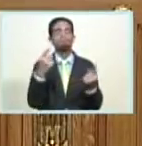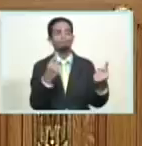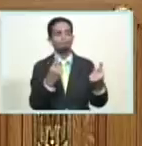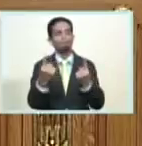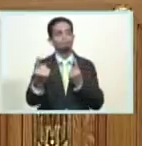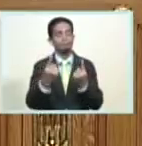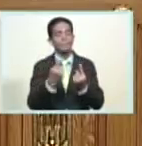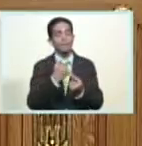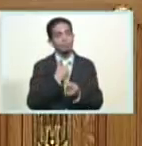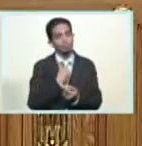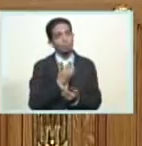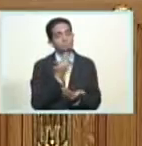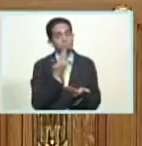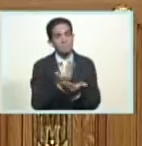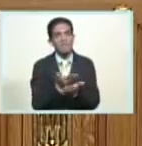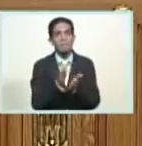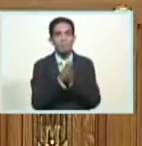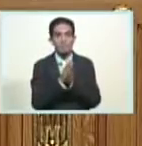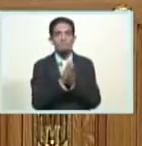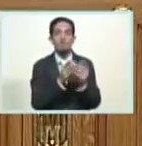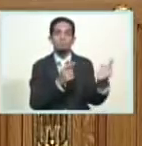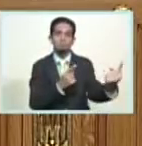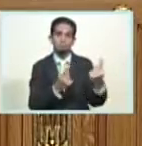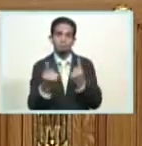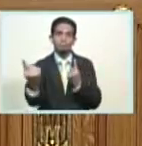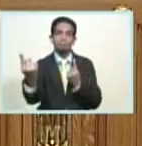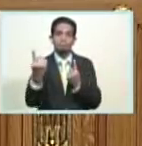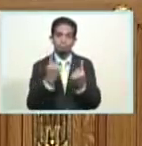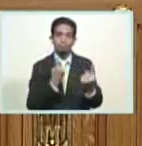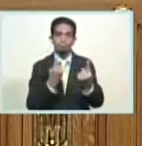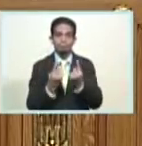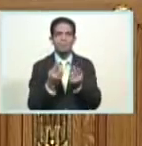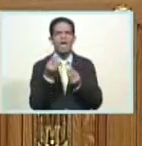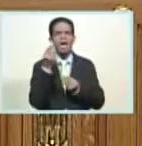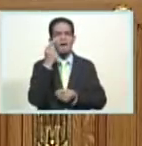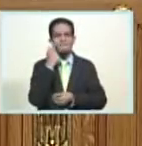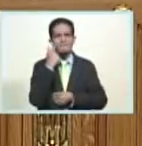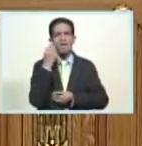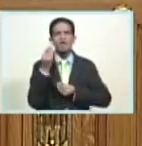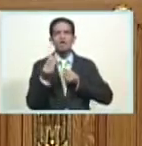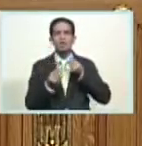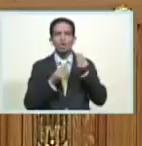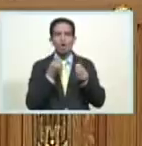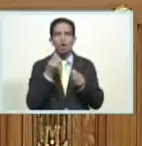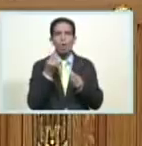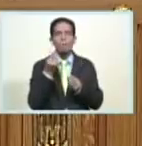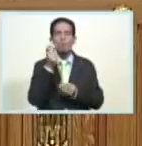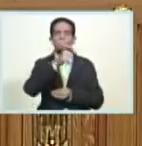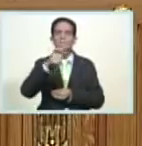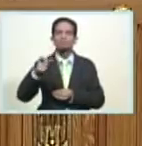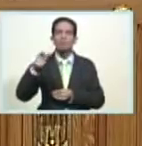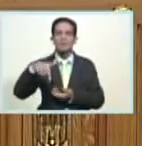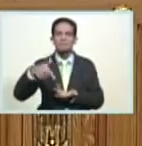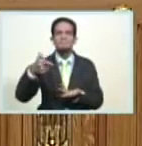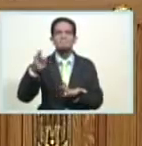Quiero escucharlos para ver cómo está la creatividad nacional, la inteligencia nacional.